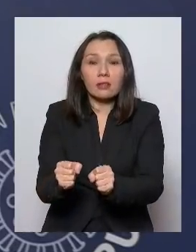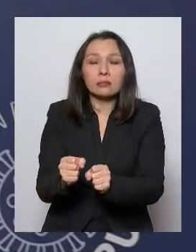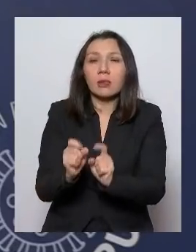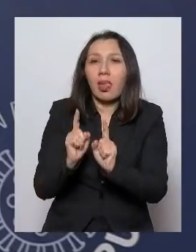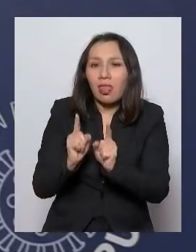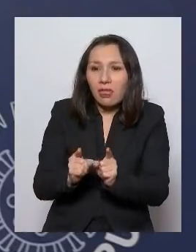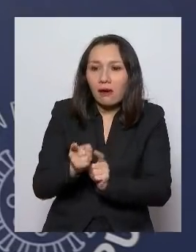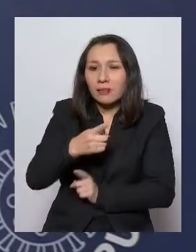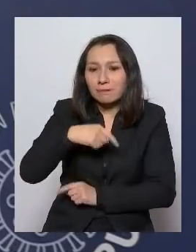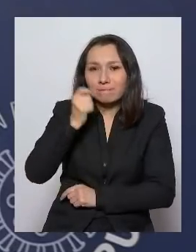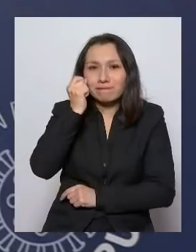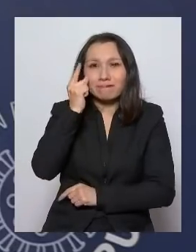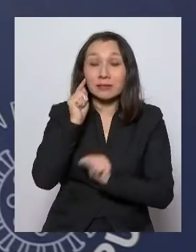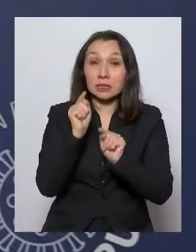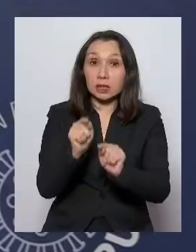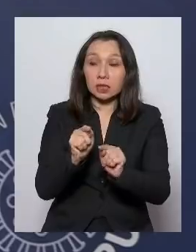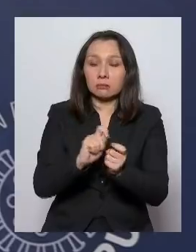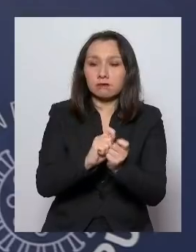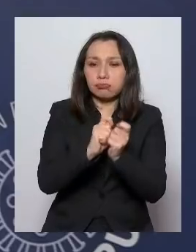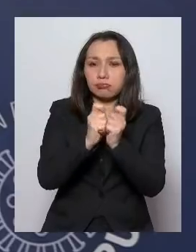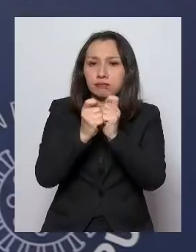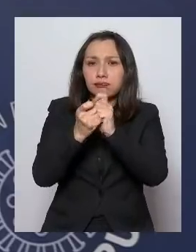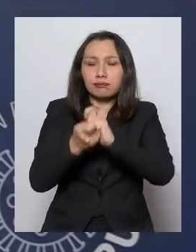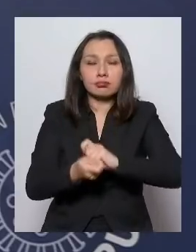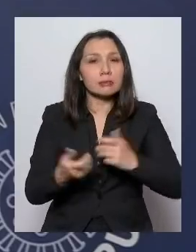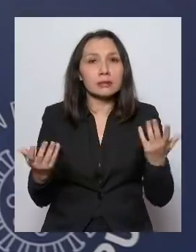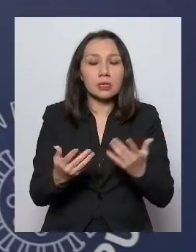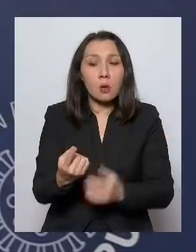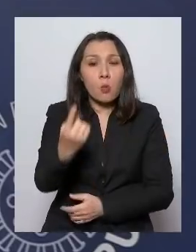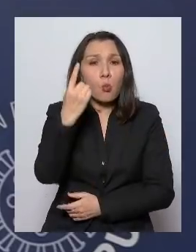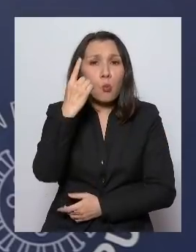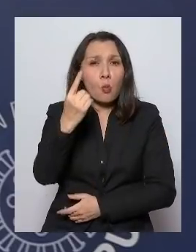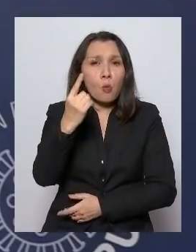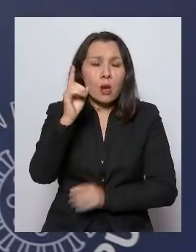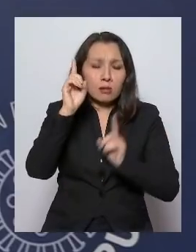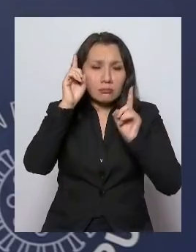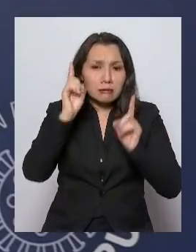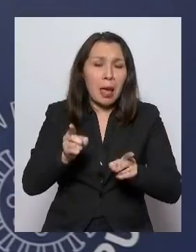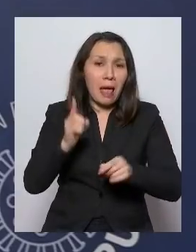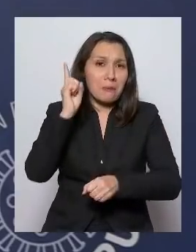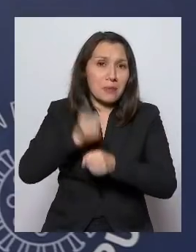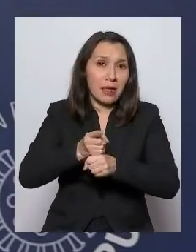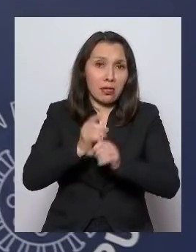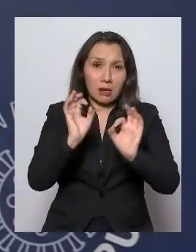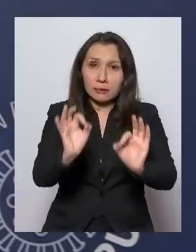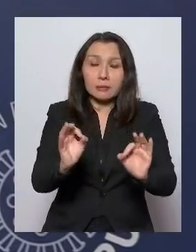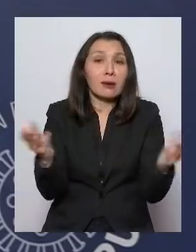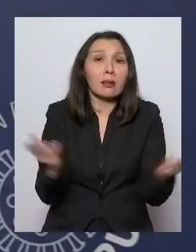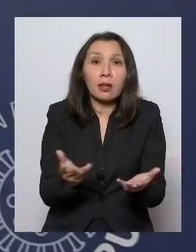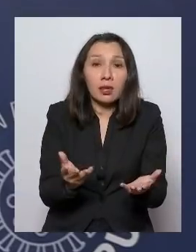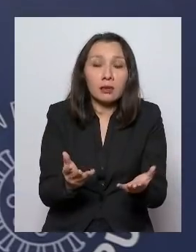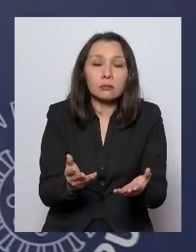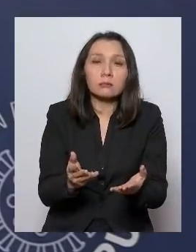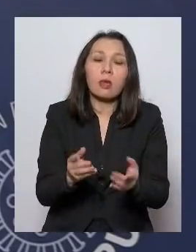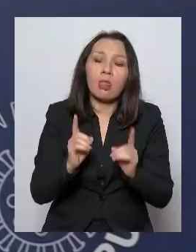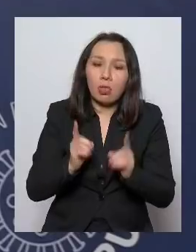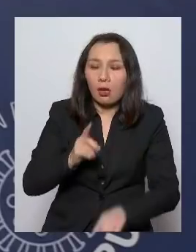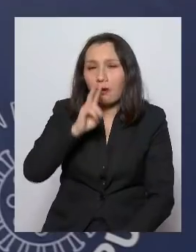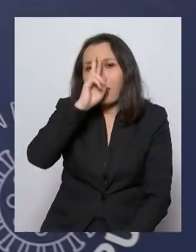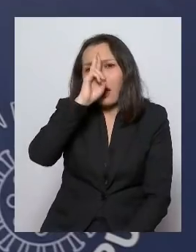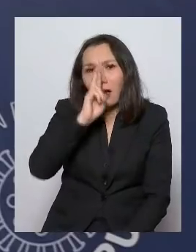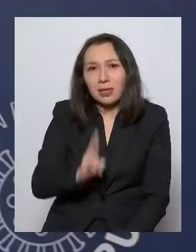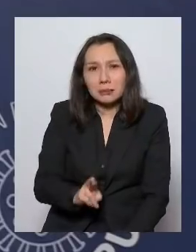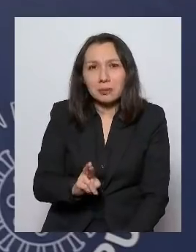tenemos que entender que eso hoy día se traduce en una medida concreta, que es tenemos que